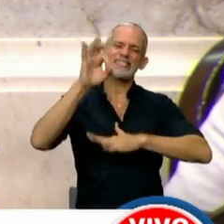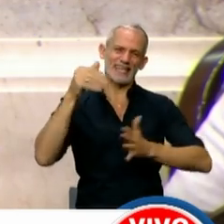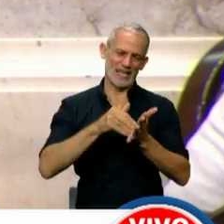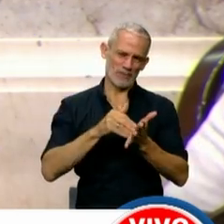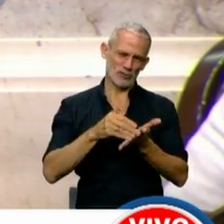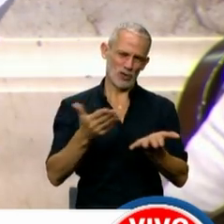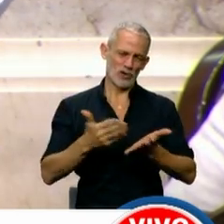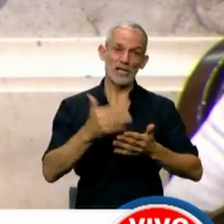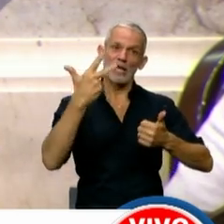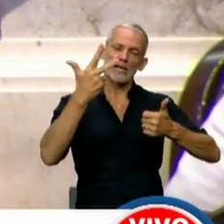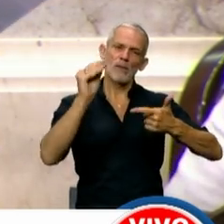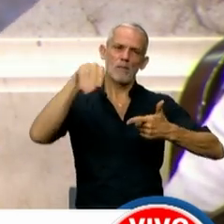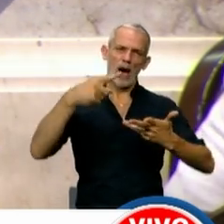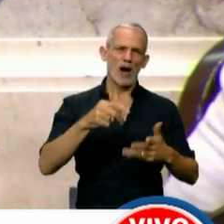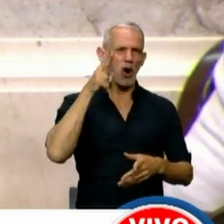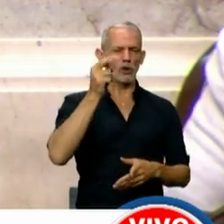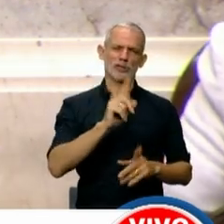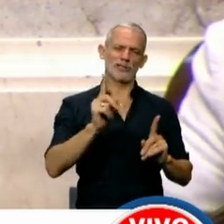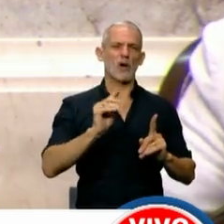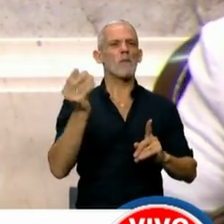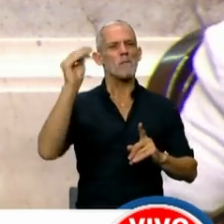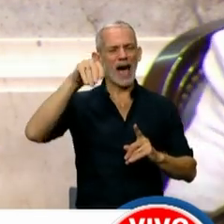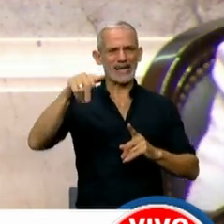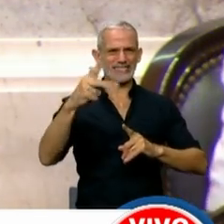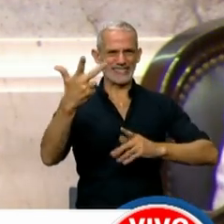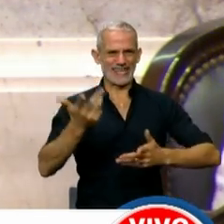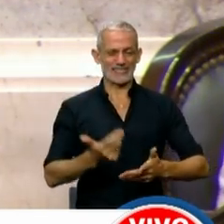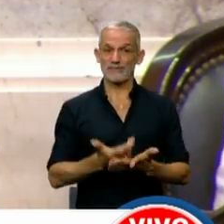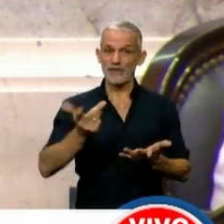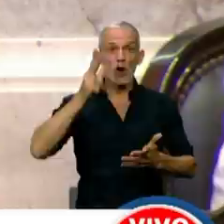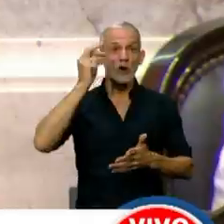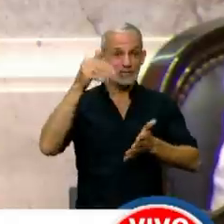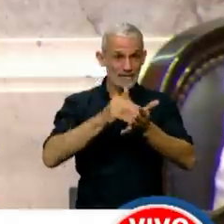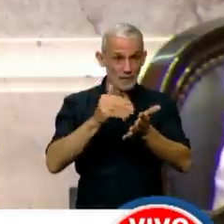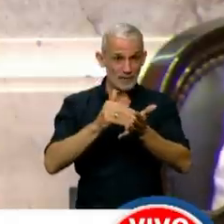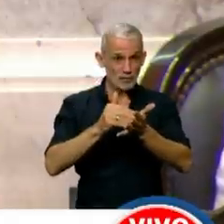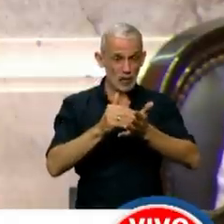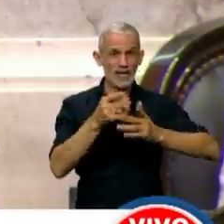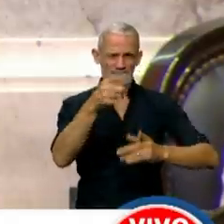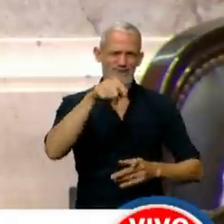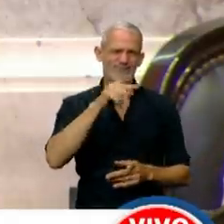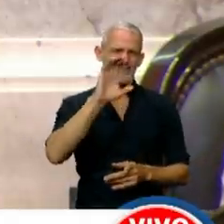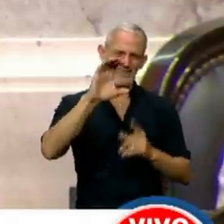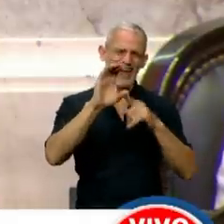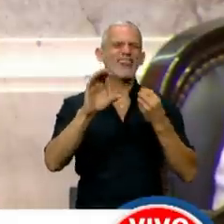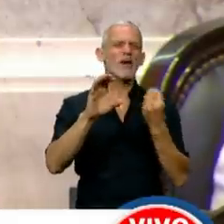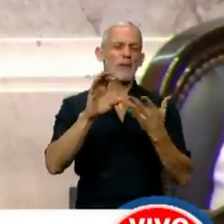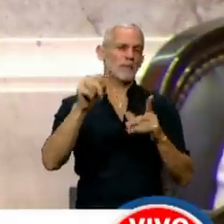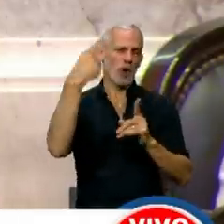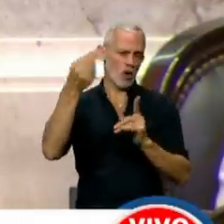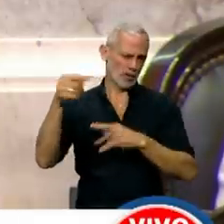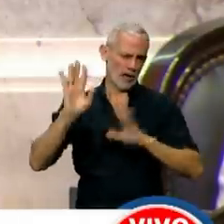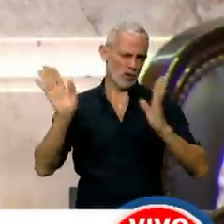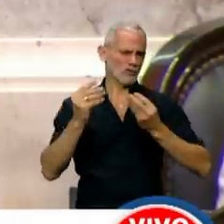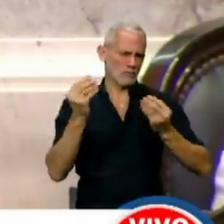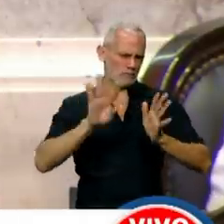millones tres veces más de lo que está los 280 millones a los que usted hace referencia es para otra cosa